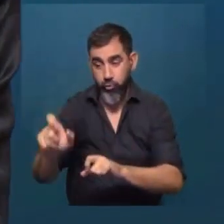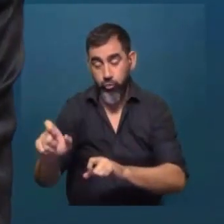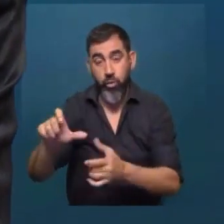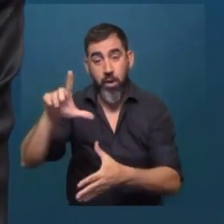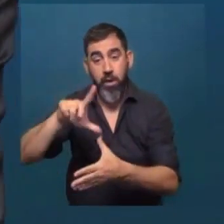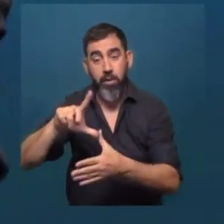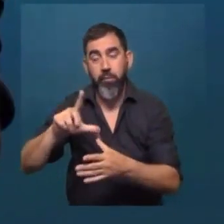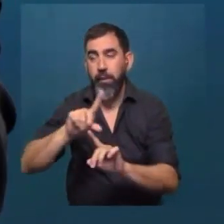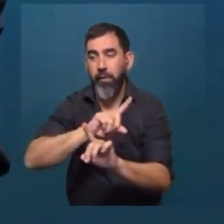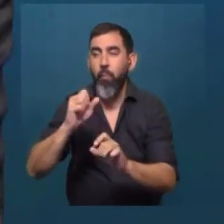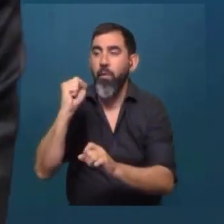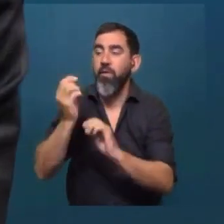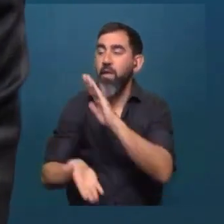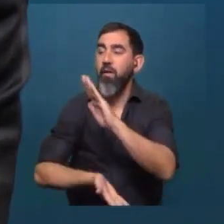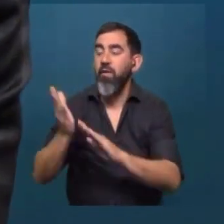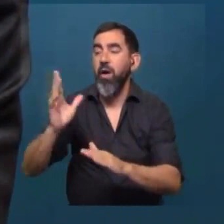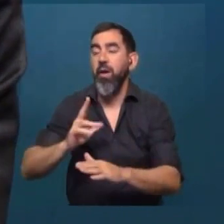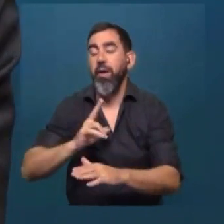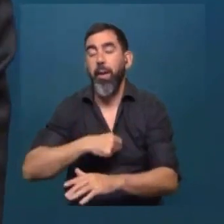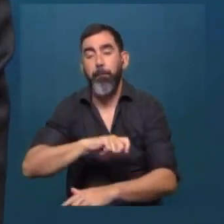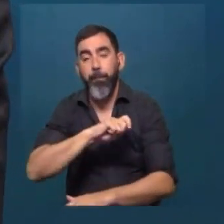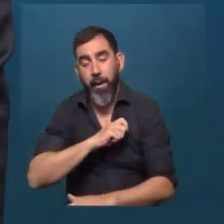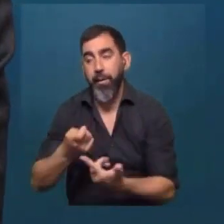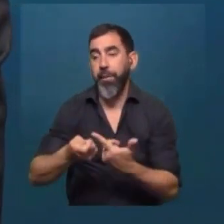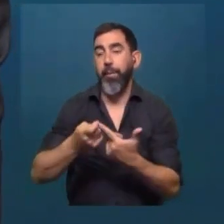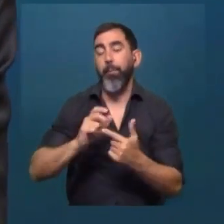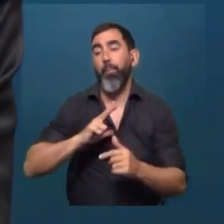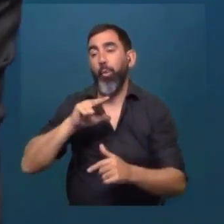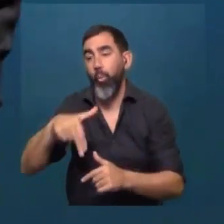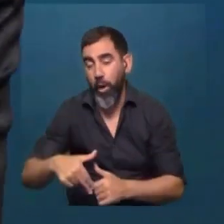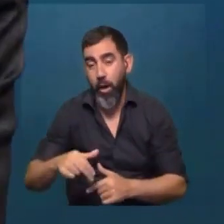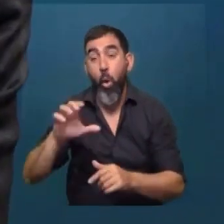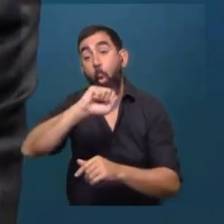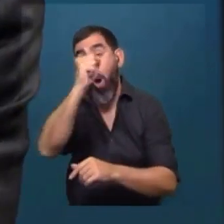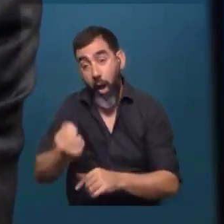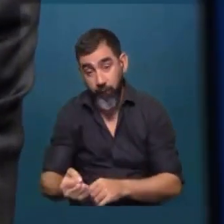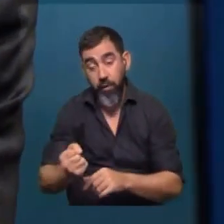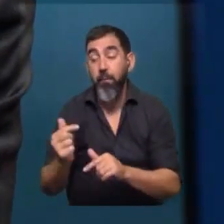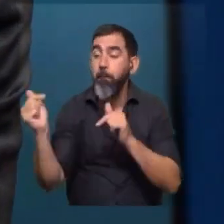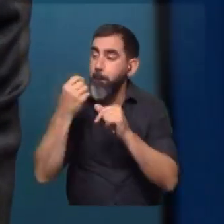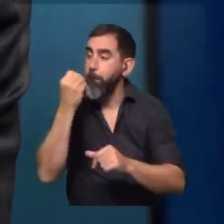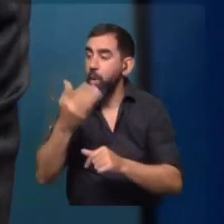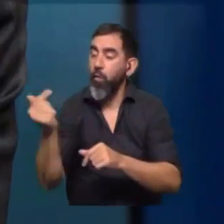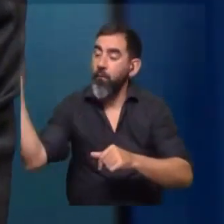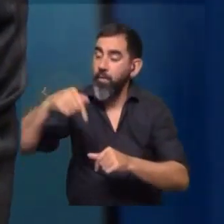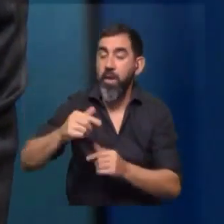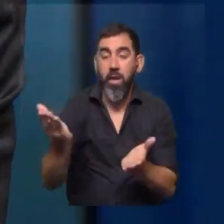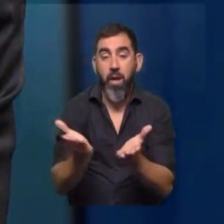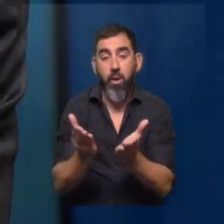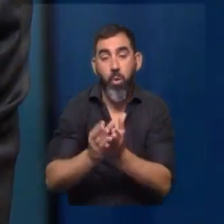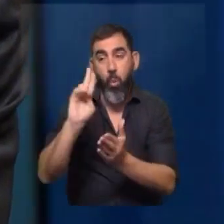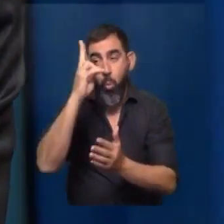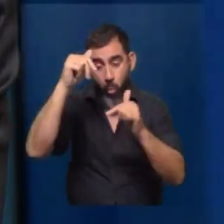de irse a España o Portugal o Argelia o, no sé, Sudáfrica, venga a Uruguay a formarse y a desarrollar un